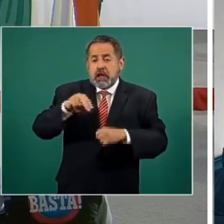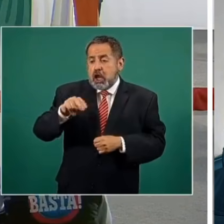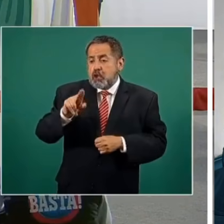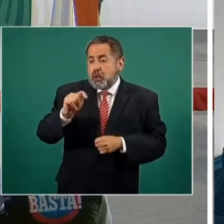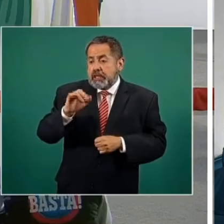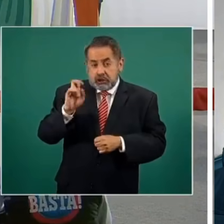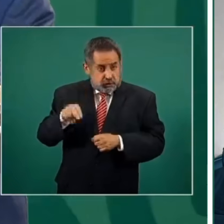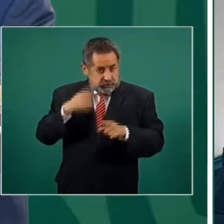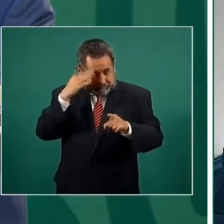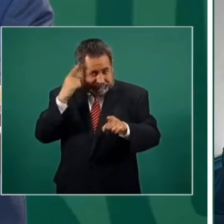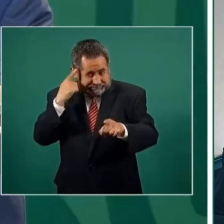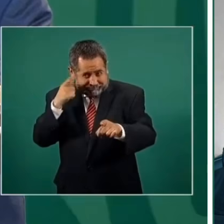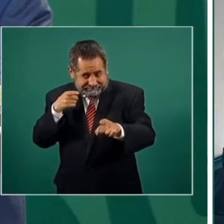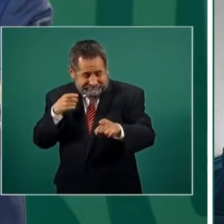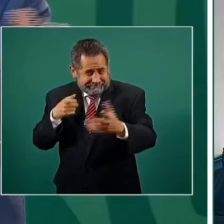Nutrición?